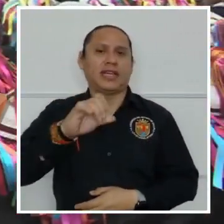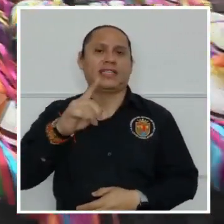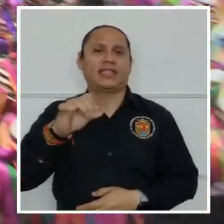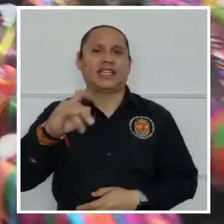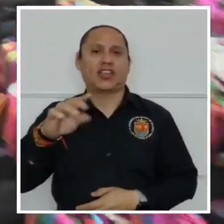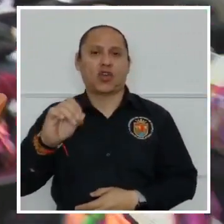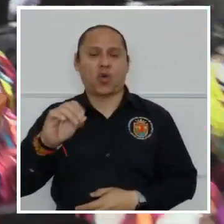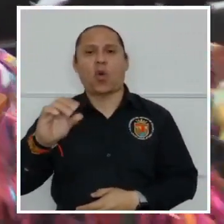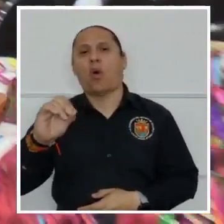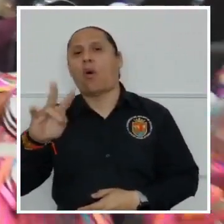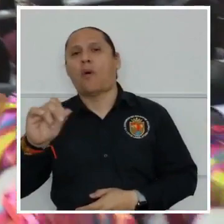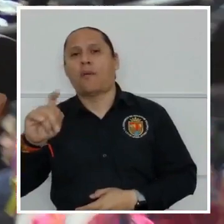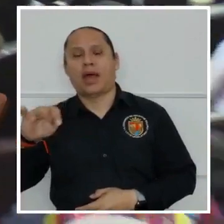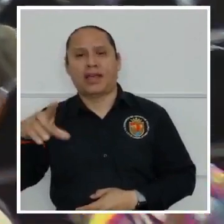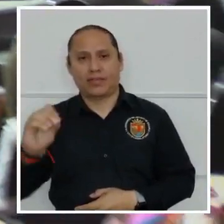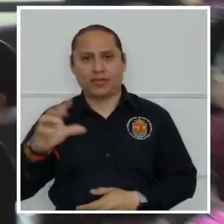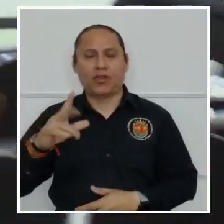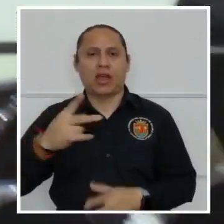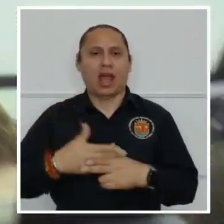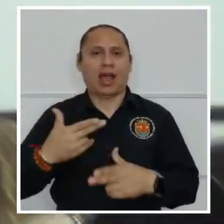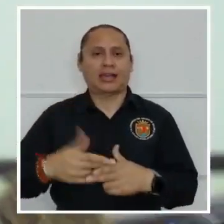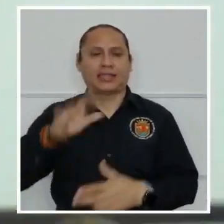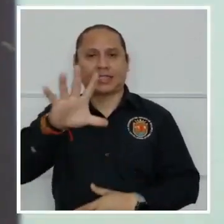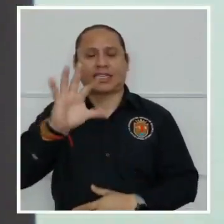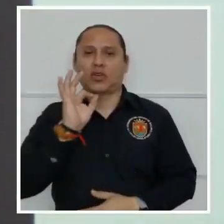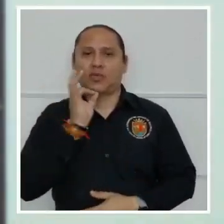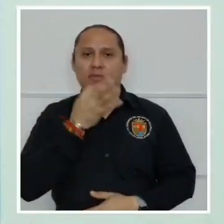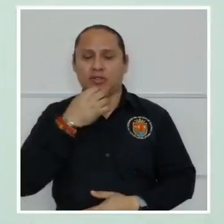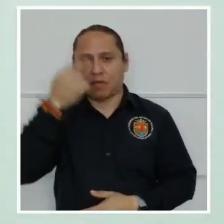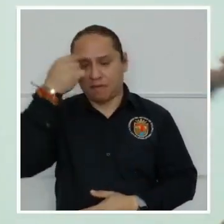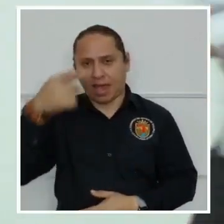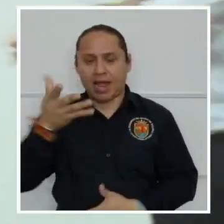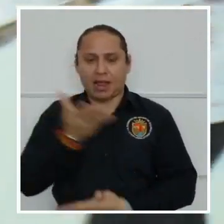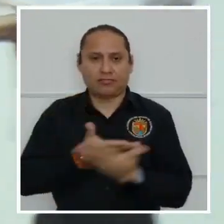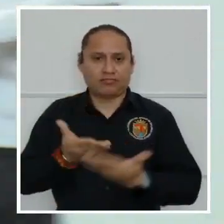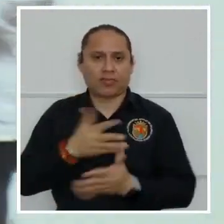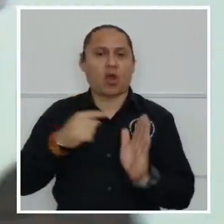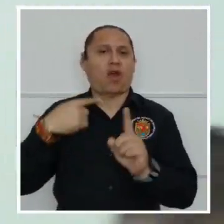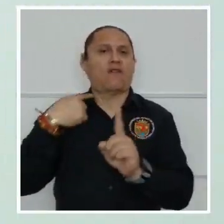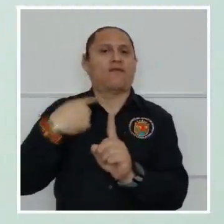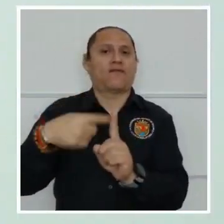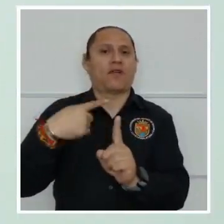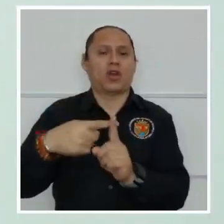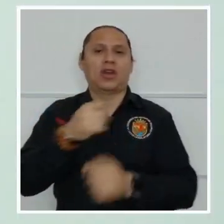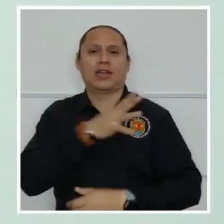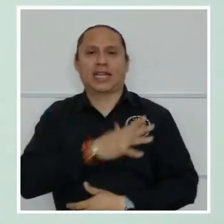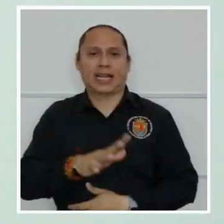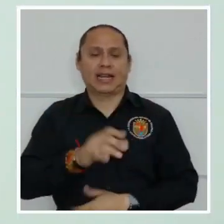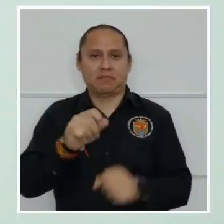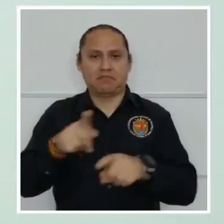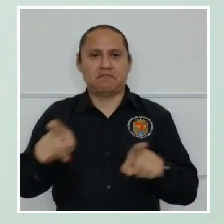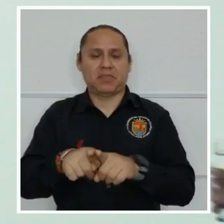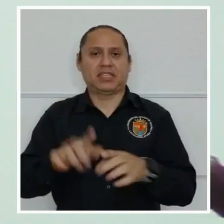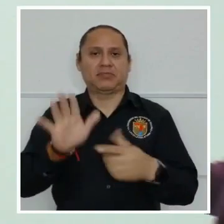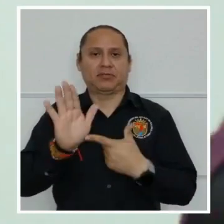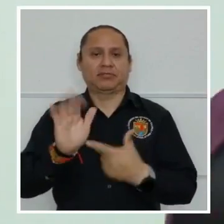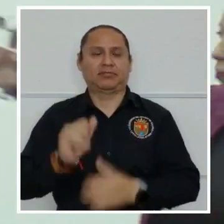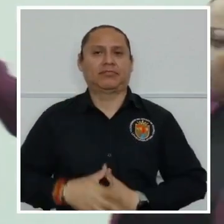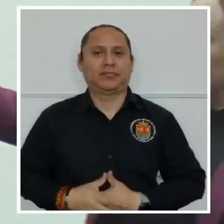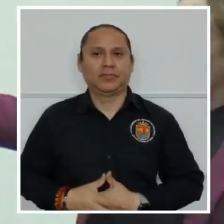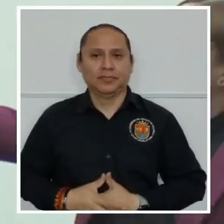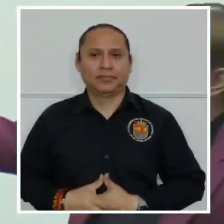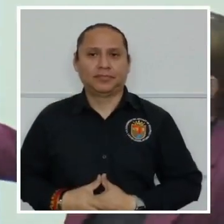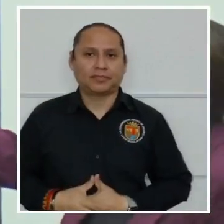diputado Isidro Obando Medina hasta por 5 minutos para argumentar a favor en lo general del dictamen que se discute.